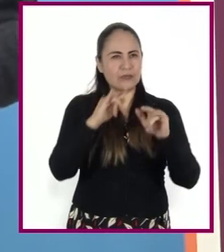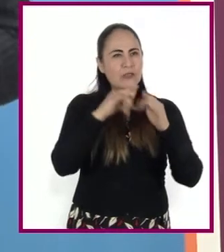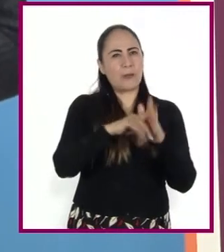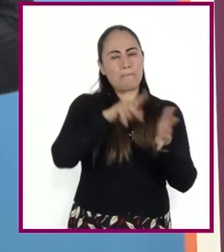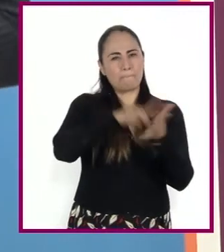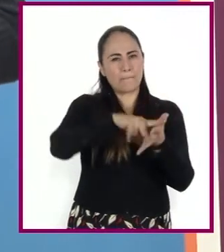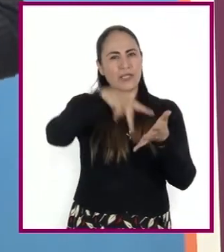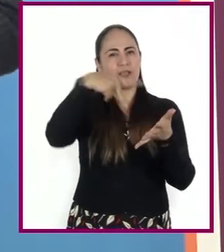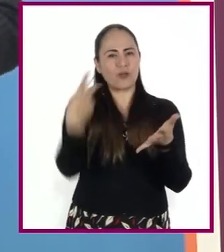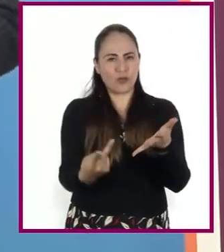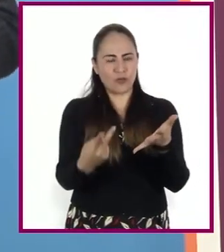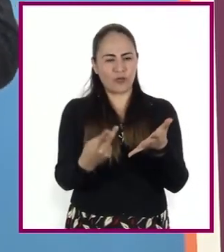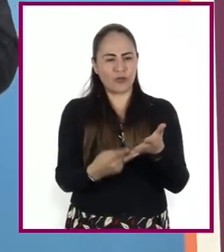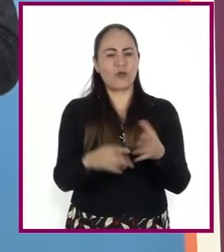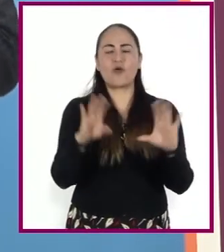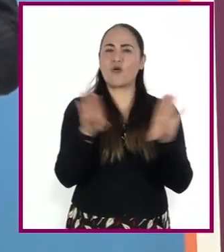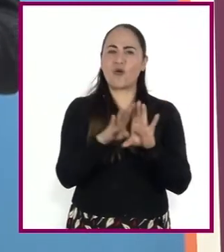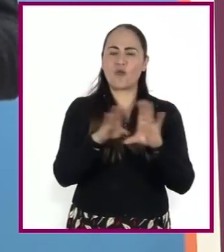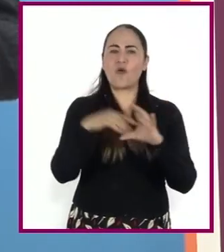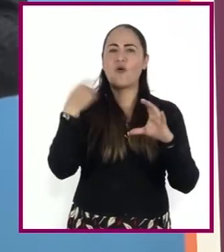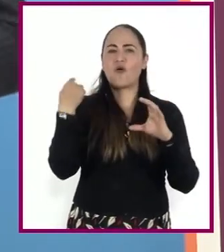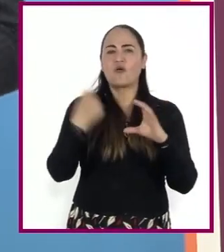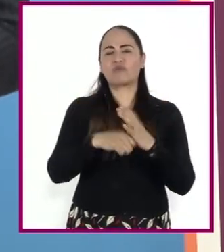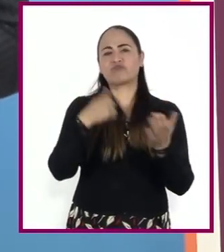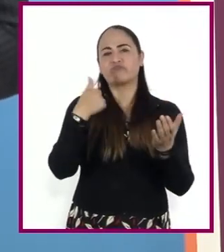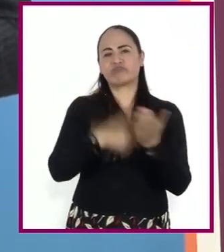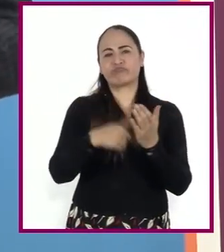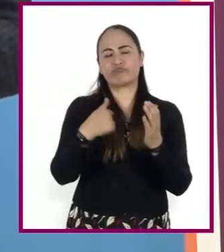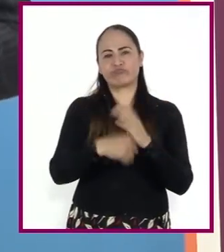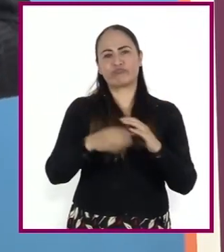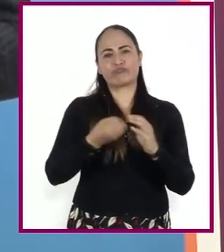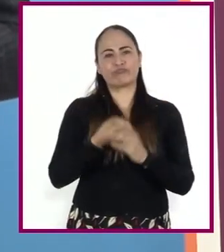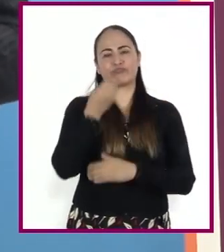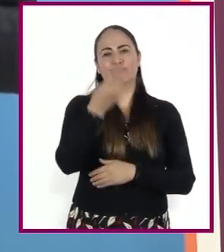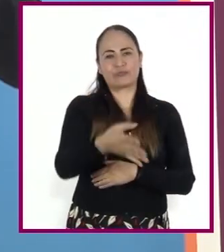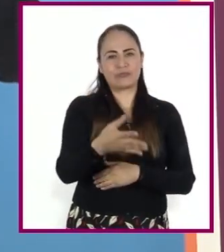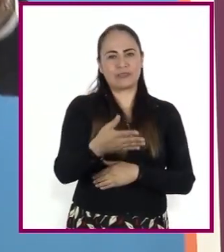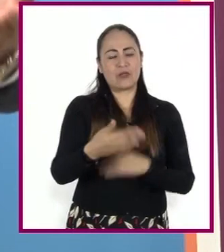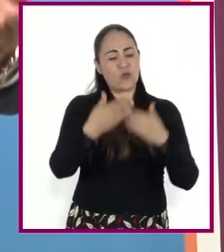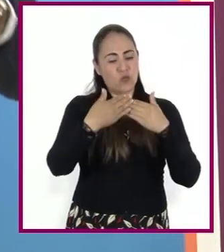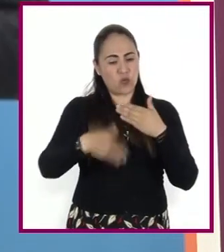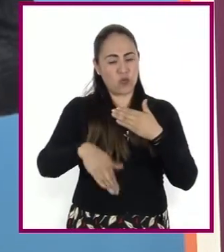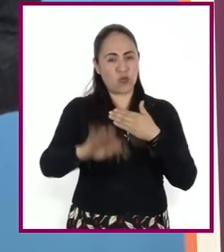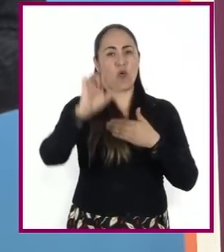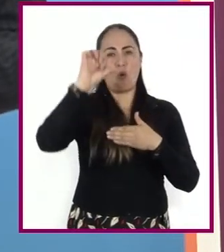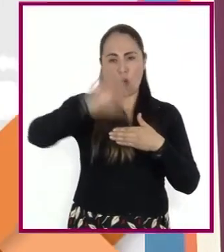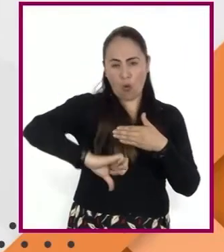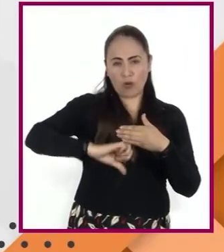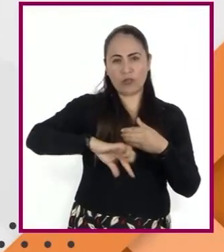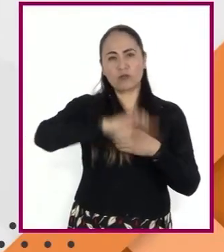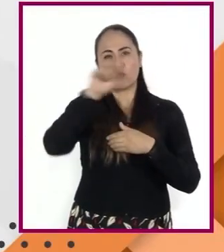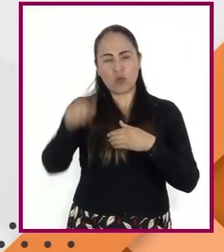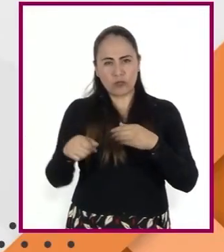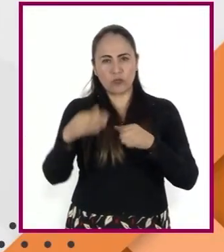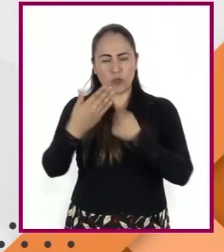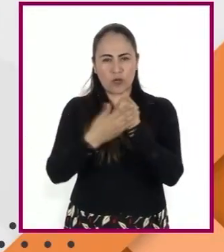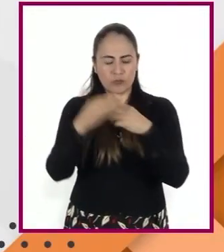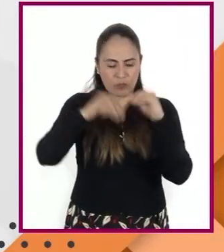de gobierno previrreinal, siendo 1. El gobierno de Cortés, de 1521